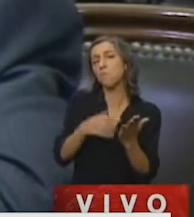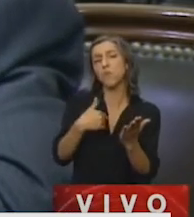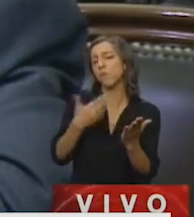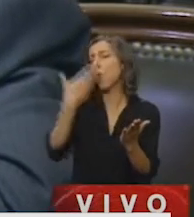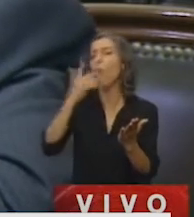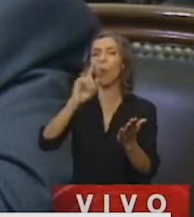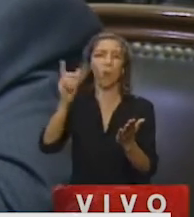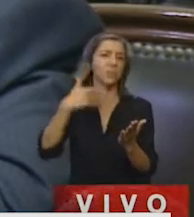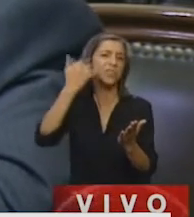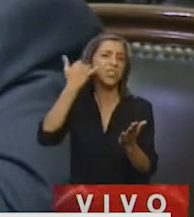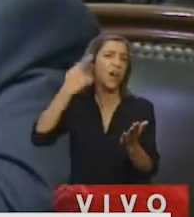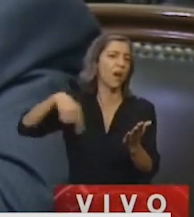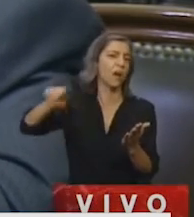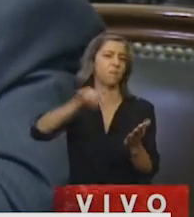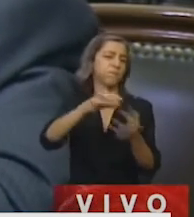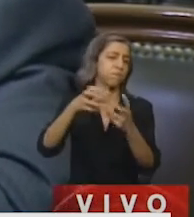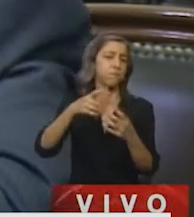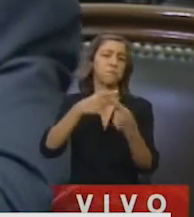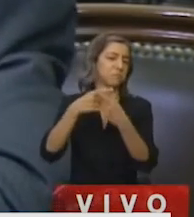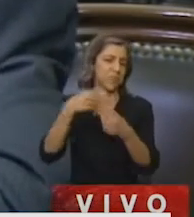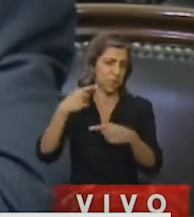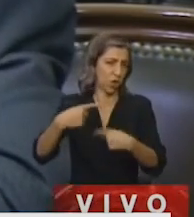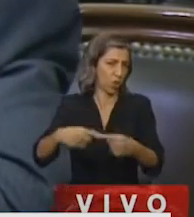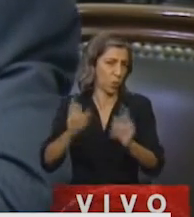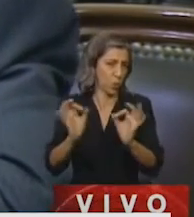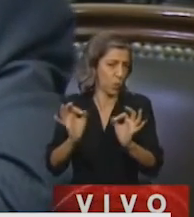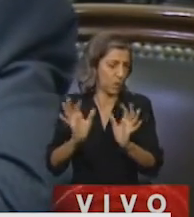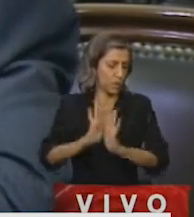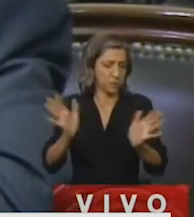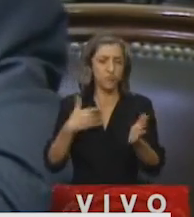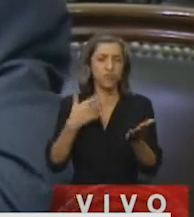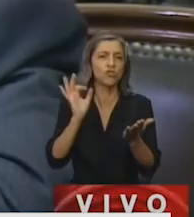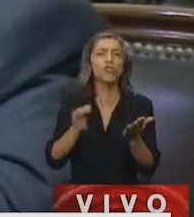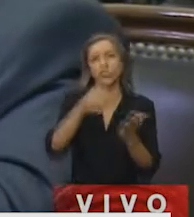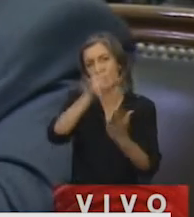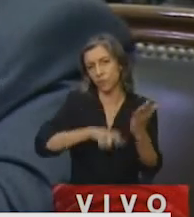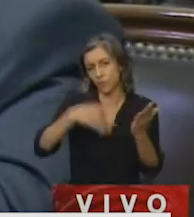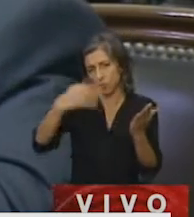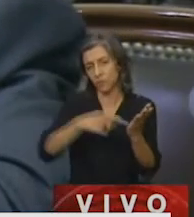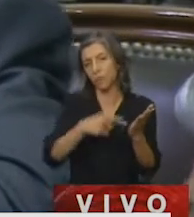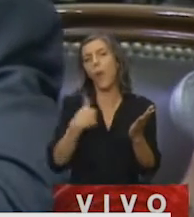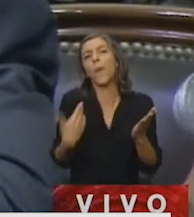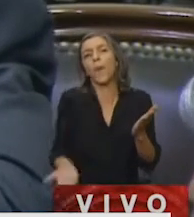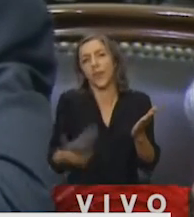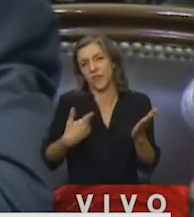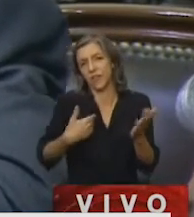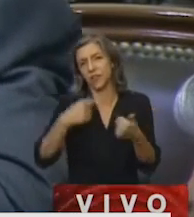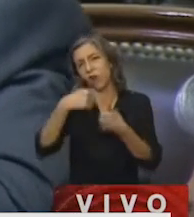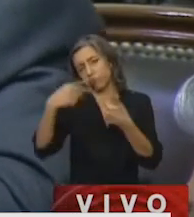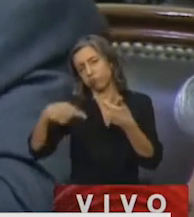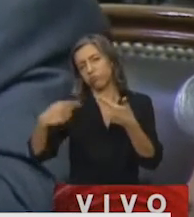hablar porque acá se ha debatido, se ha discutido y seguramente se va a seguir diciendo todas las virtudes que tiene respecto de la boleta